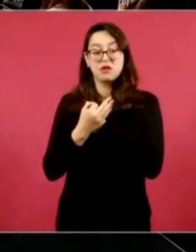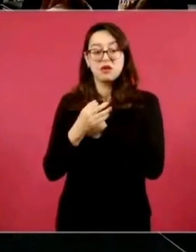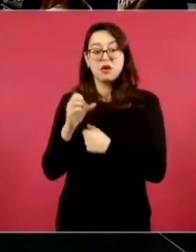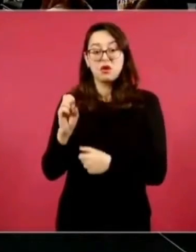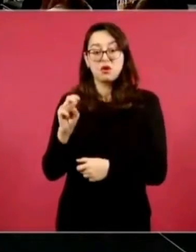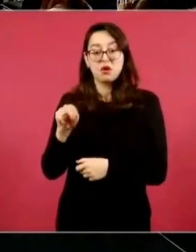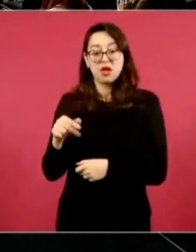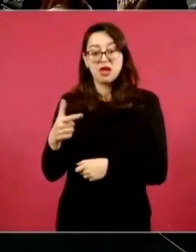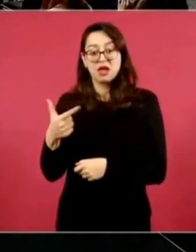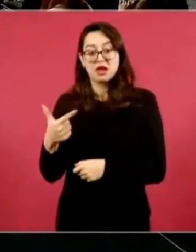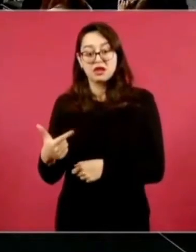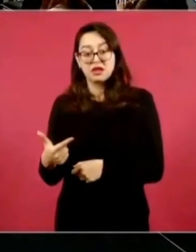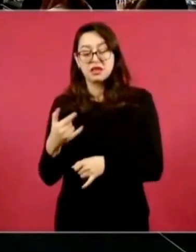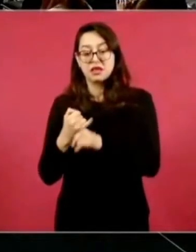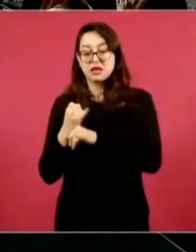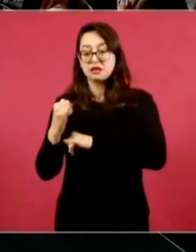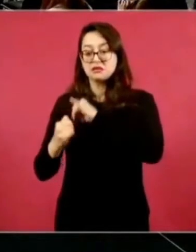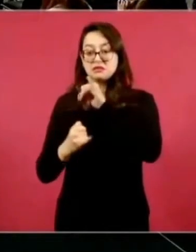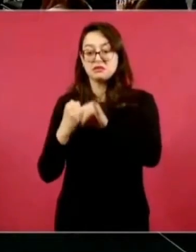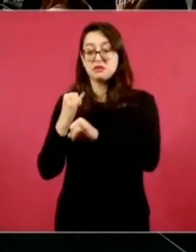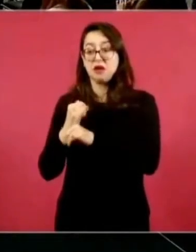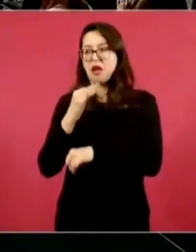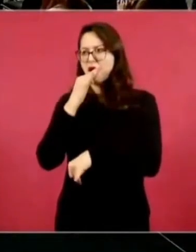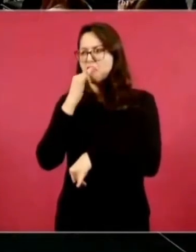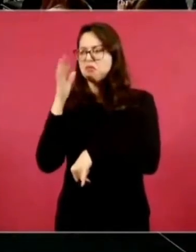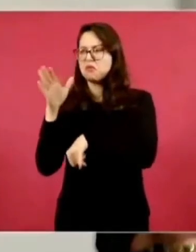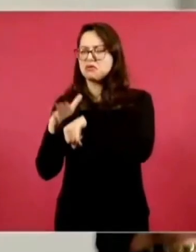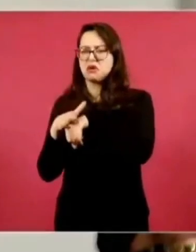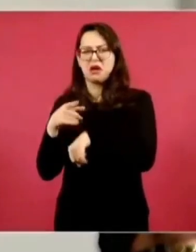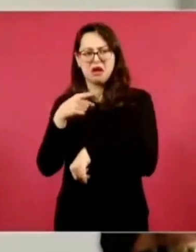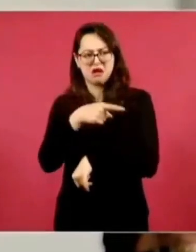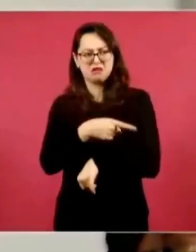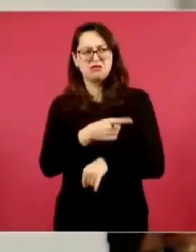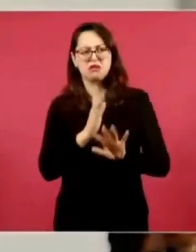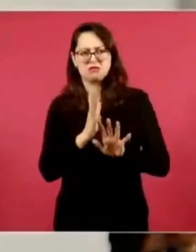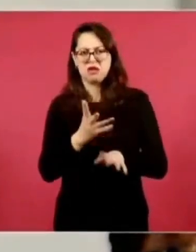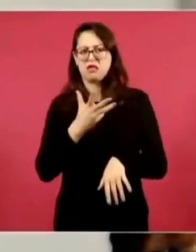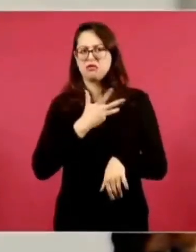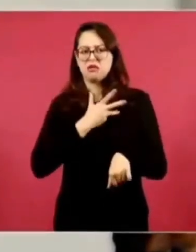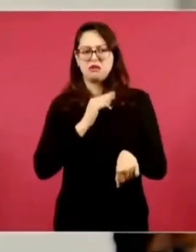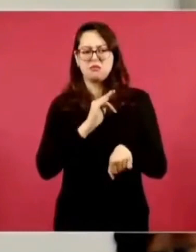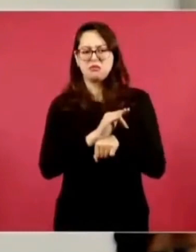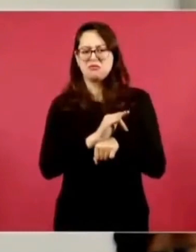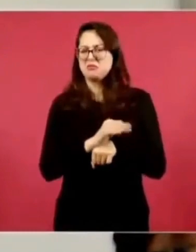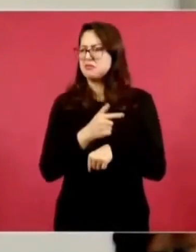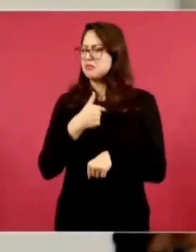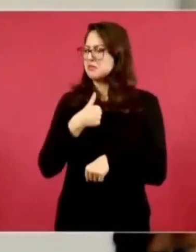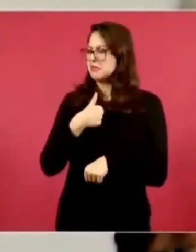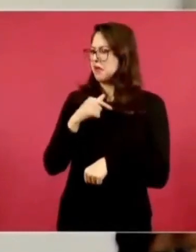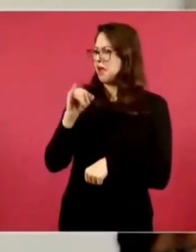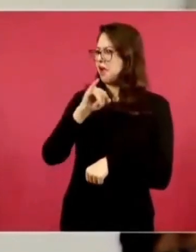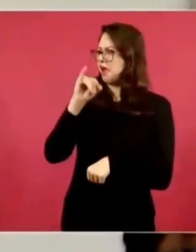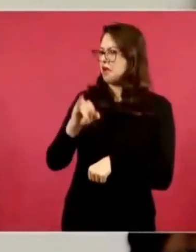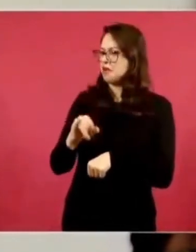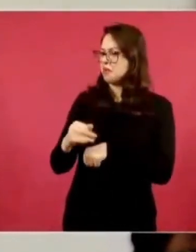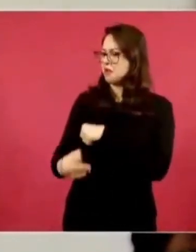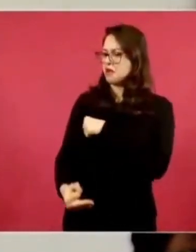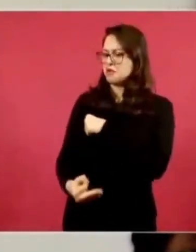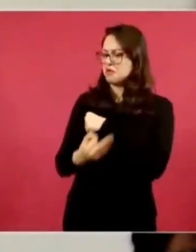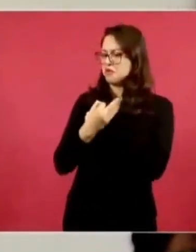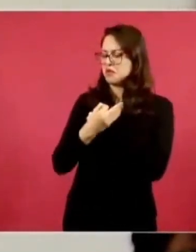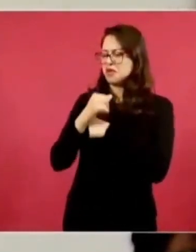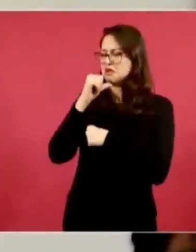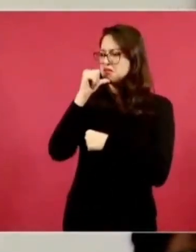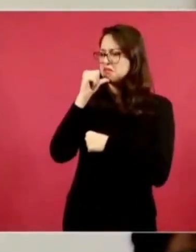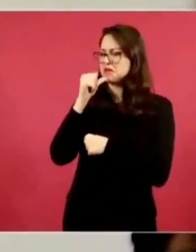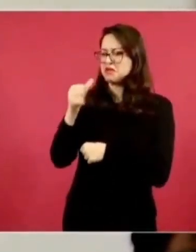internacionales que yo estaba dentro del mecanismo. Y eso es una mentira. Yo jamás he estado dentro del mecanismo. Sería un acto de